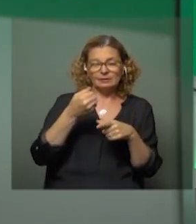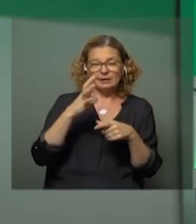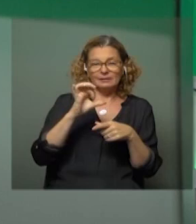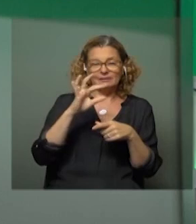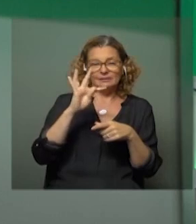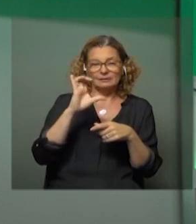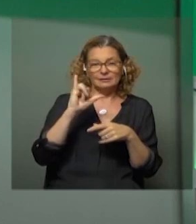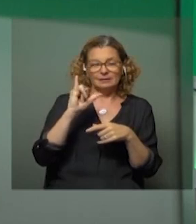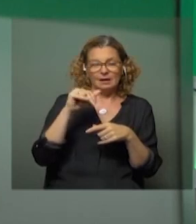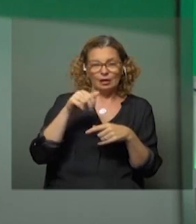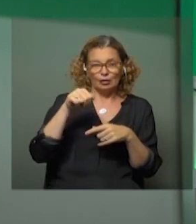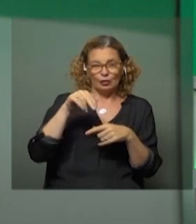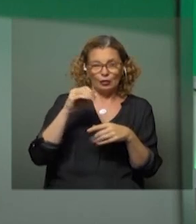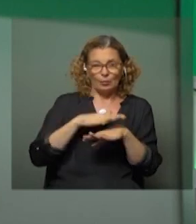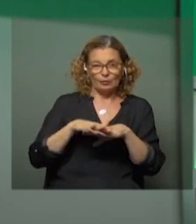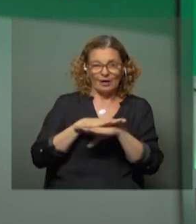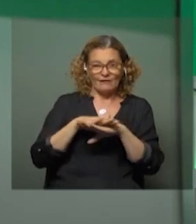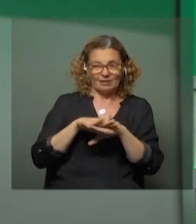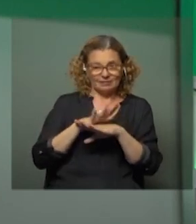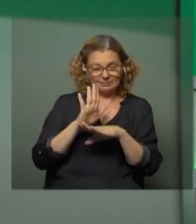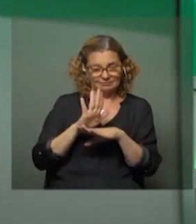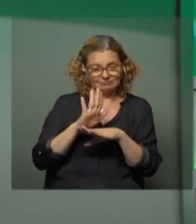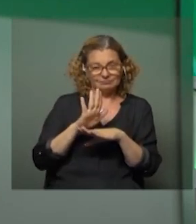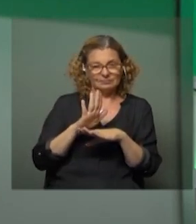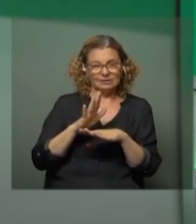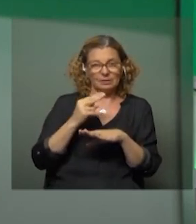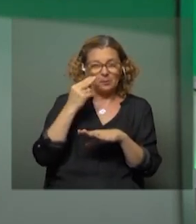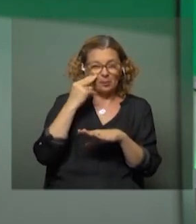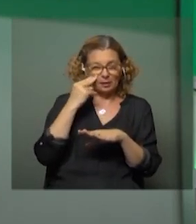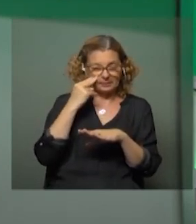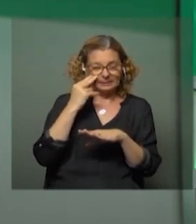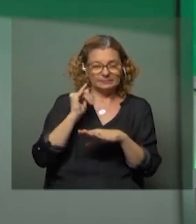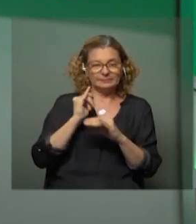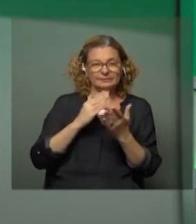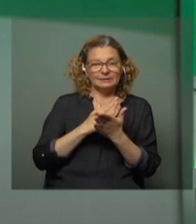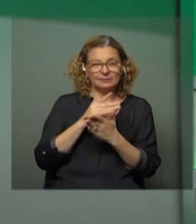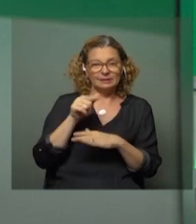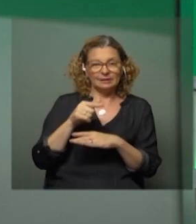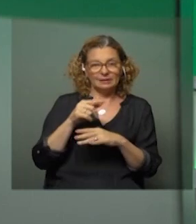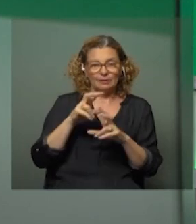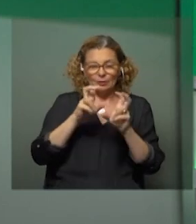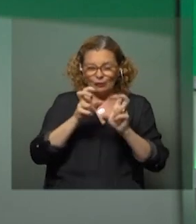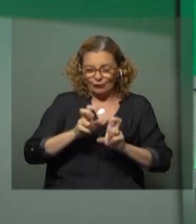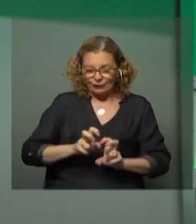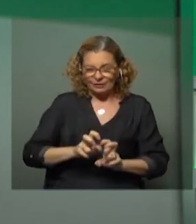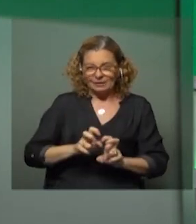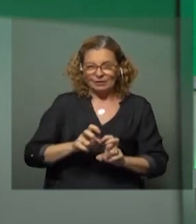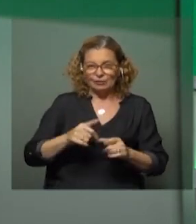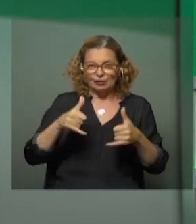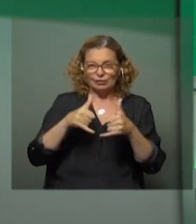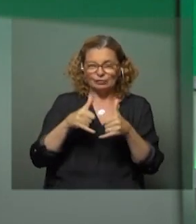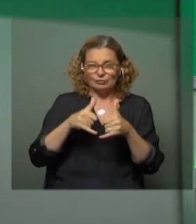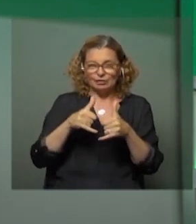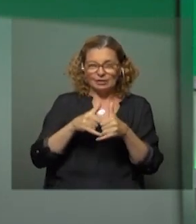no como como la base como una base de parte de los conflictos y el espionaje que surge de esos chats